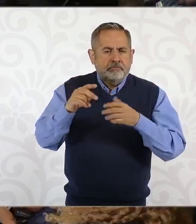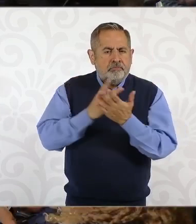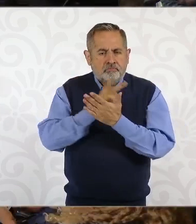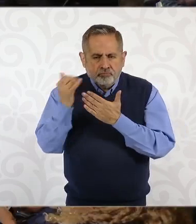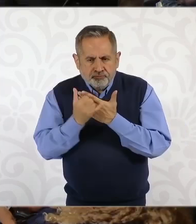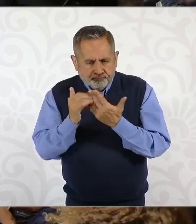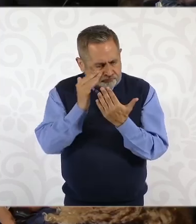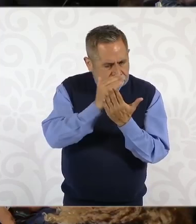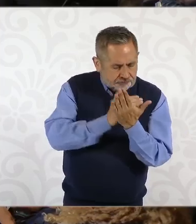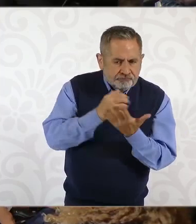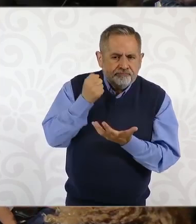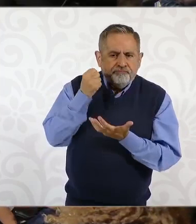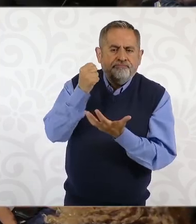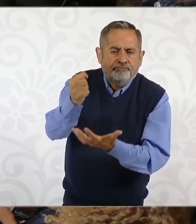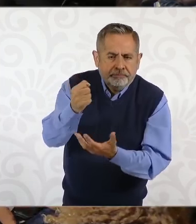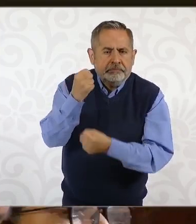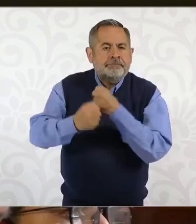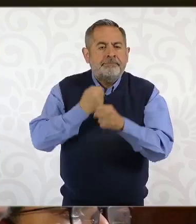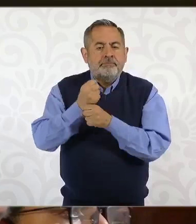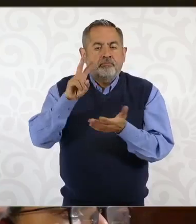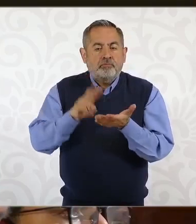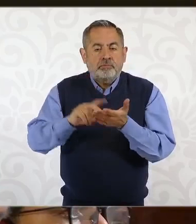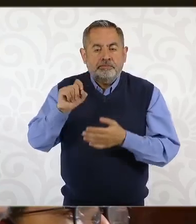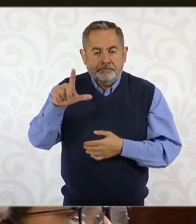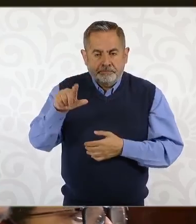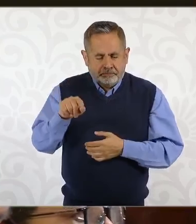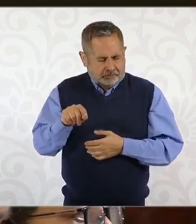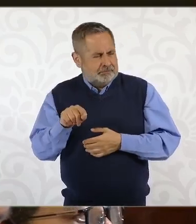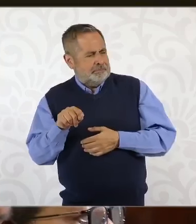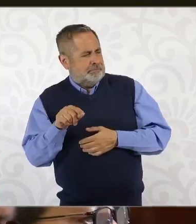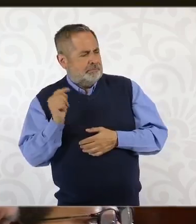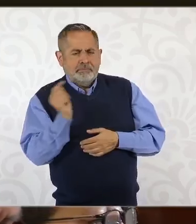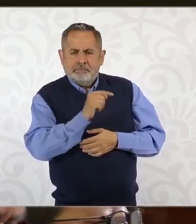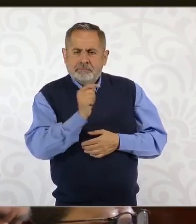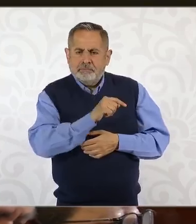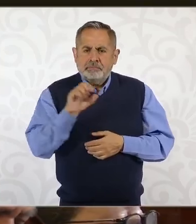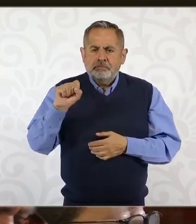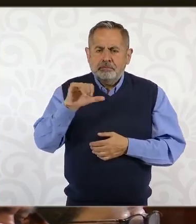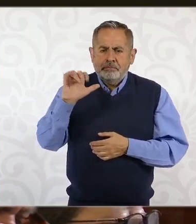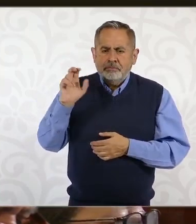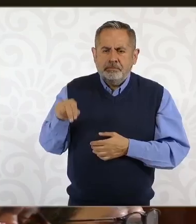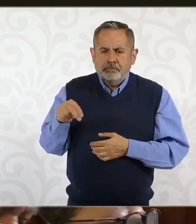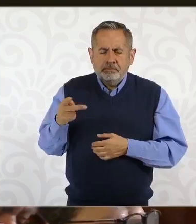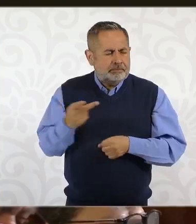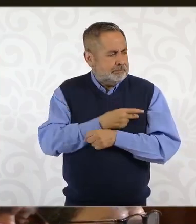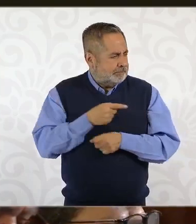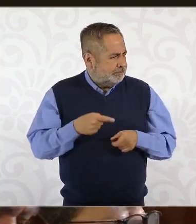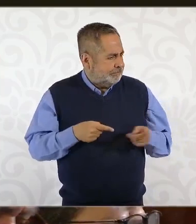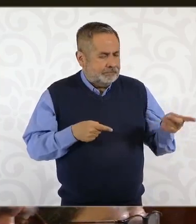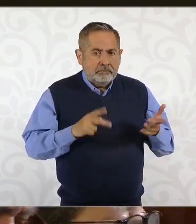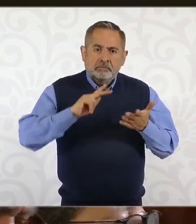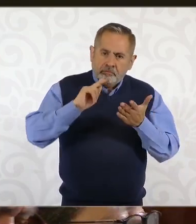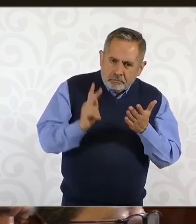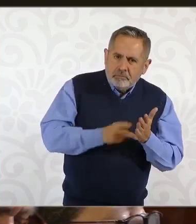anteproyectos de presupuesto para 2027, llama la atención lo que ha pasado en la Suprema Corte de Justicia de la Nación, donde